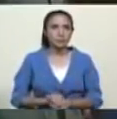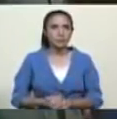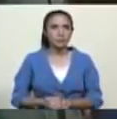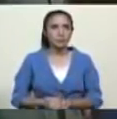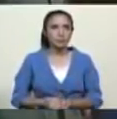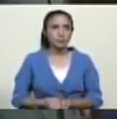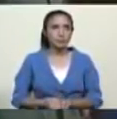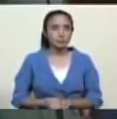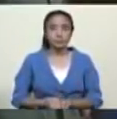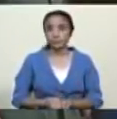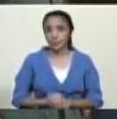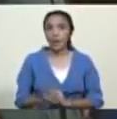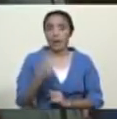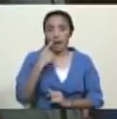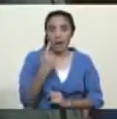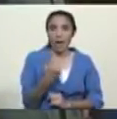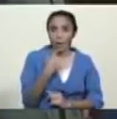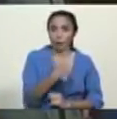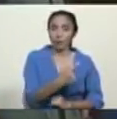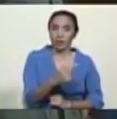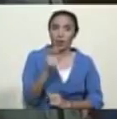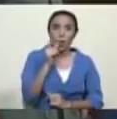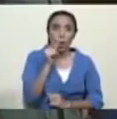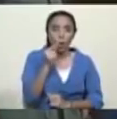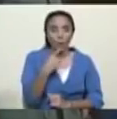Lo dijo el primer señor que nombraron allí,